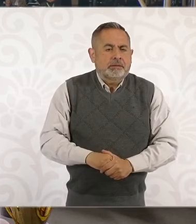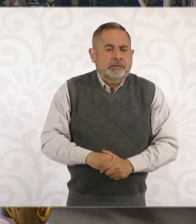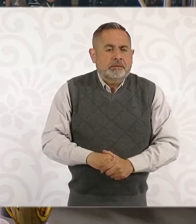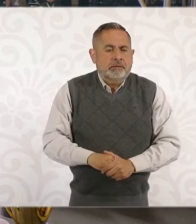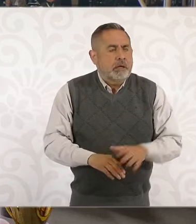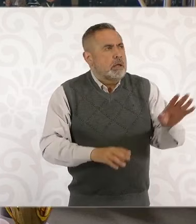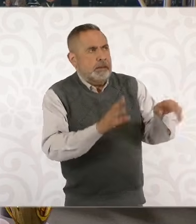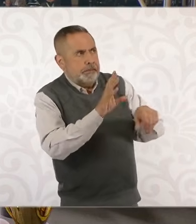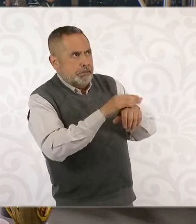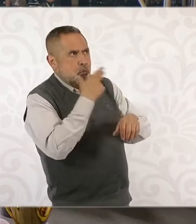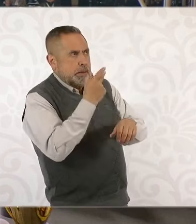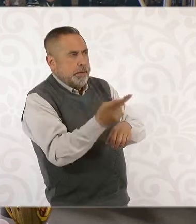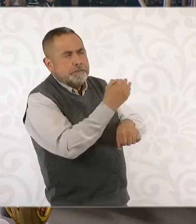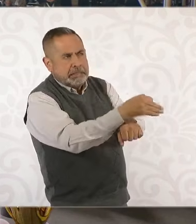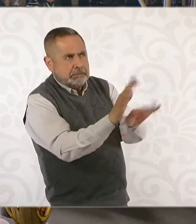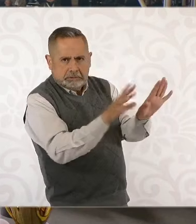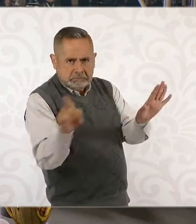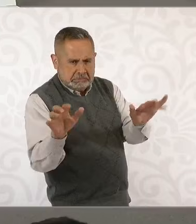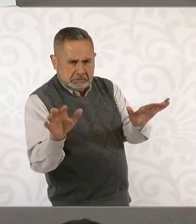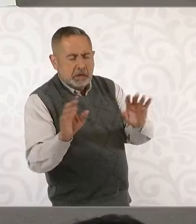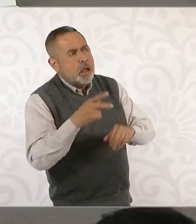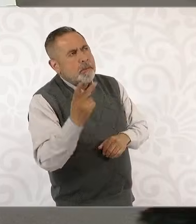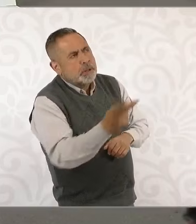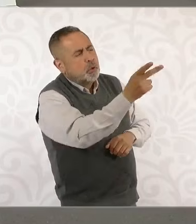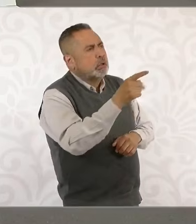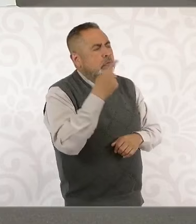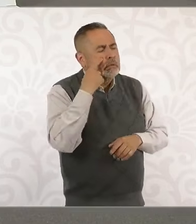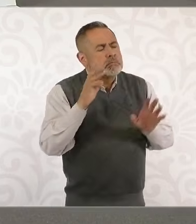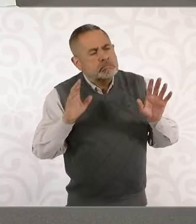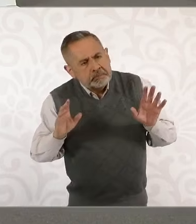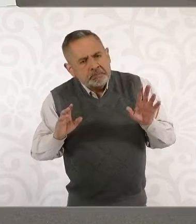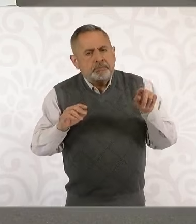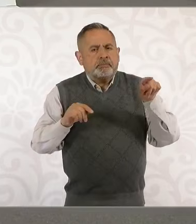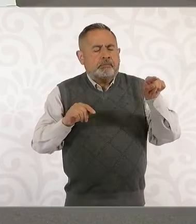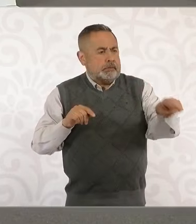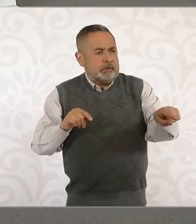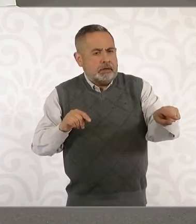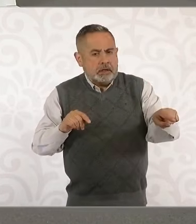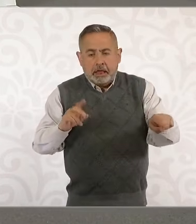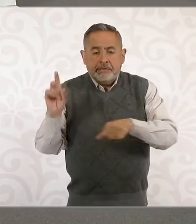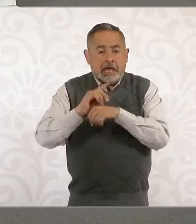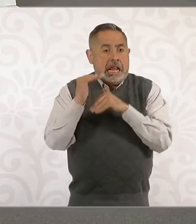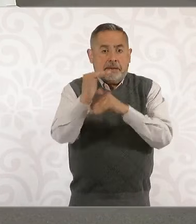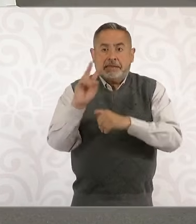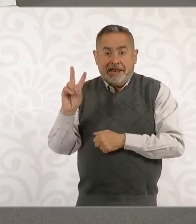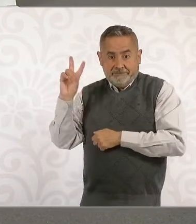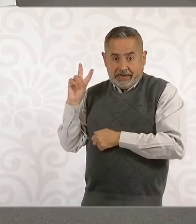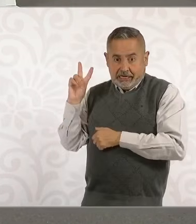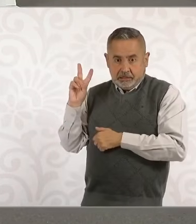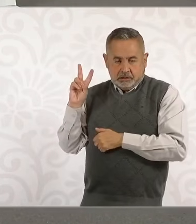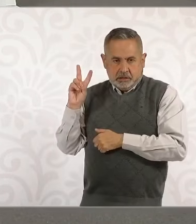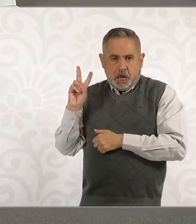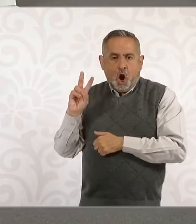Mientras lo ponen, presidenta, preguntarle si al ser considerado dentro del plazo, porque el día límite era el viernes, al hacerlo